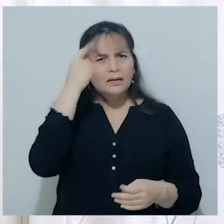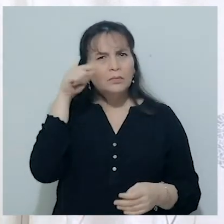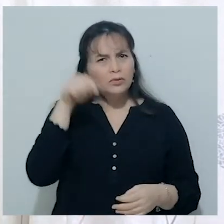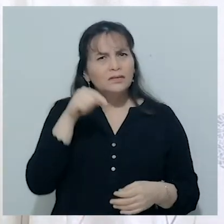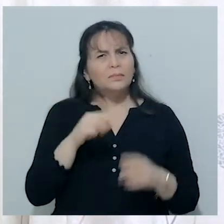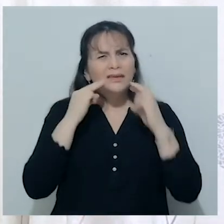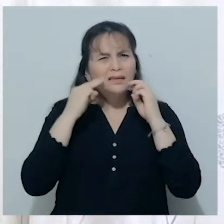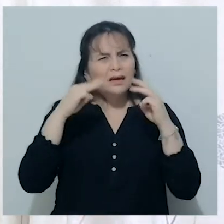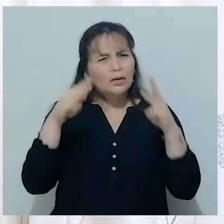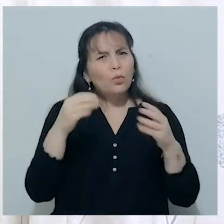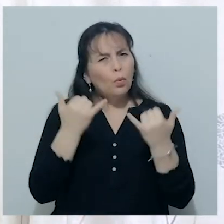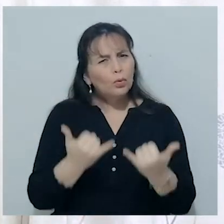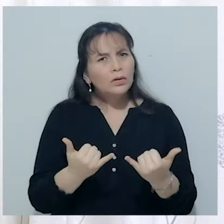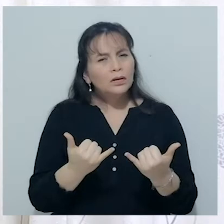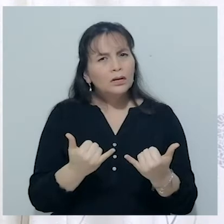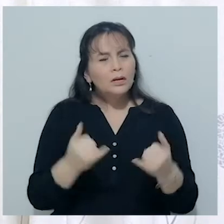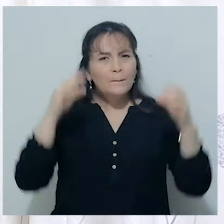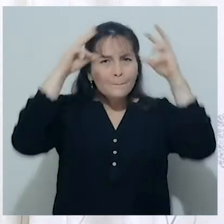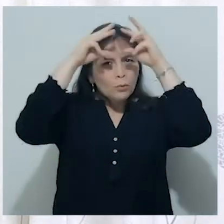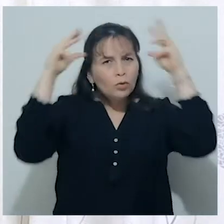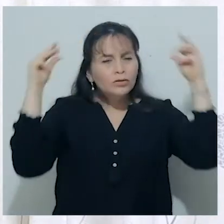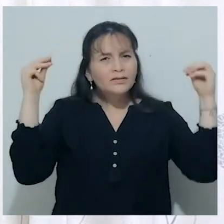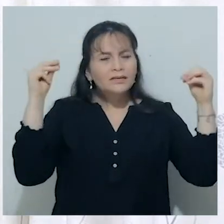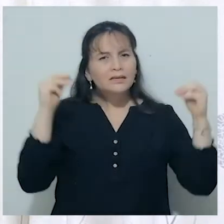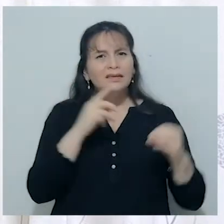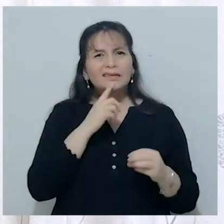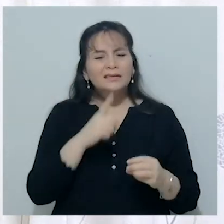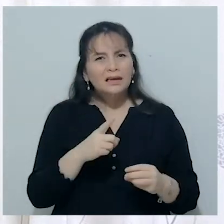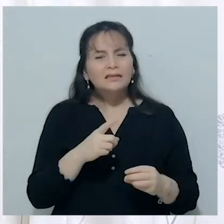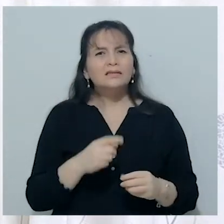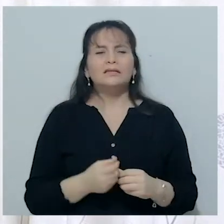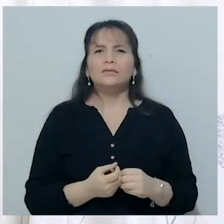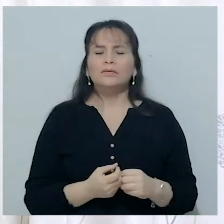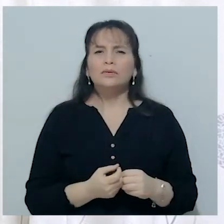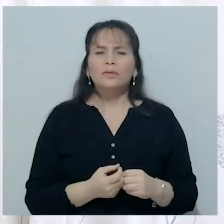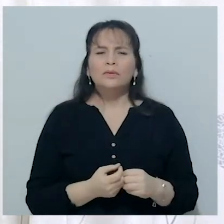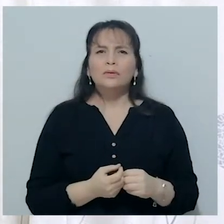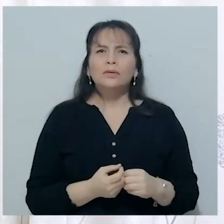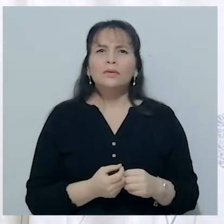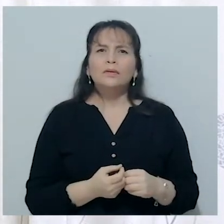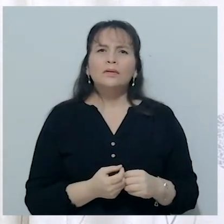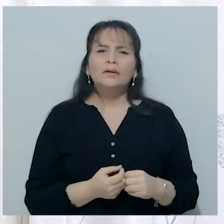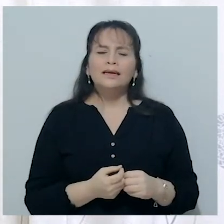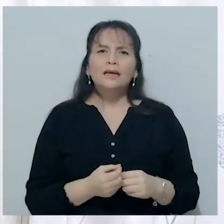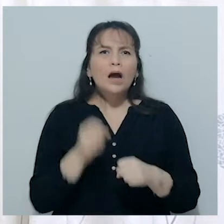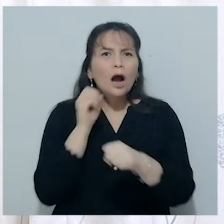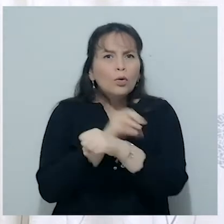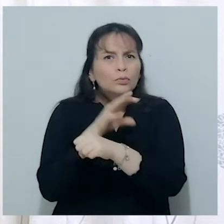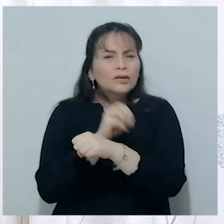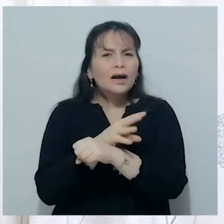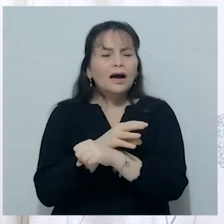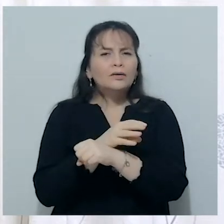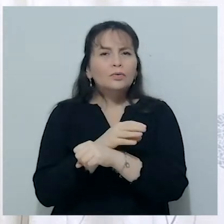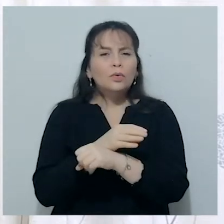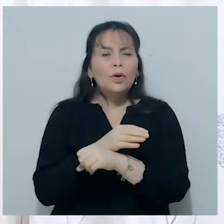Familias, ¿estamos entendiendo el mensaje hoy en día? Moisés está previniendo, Moisés